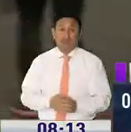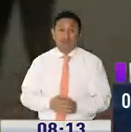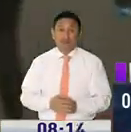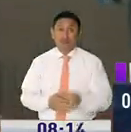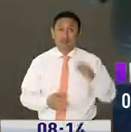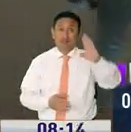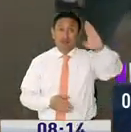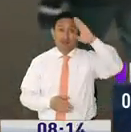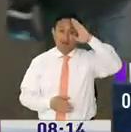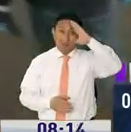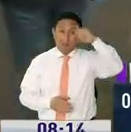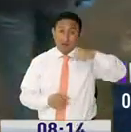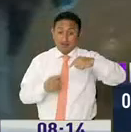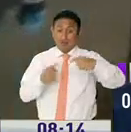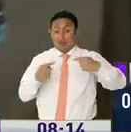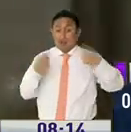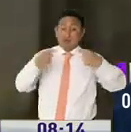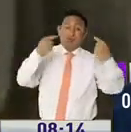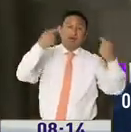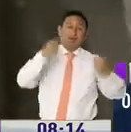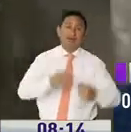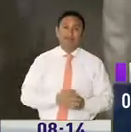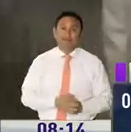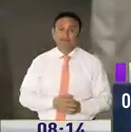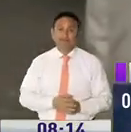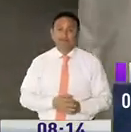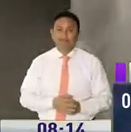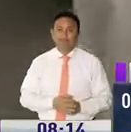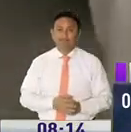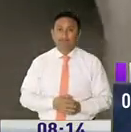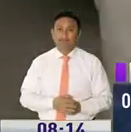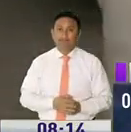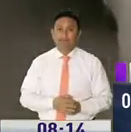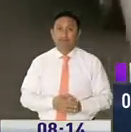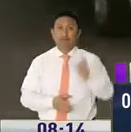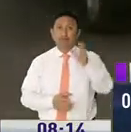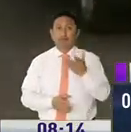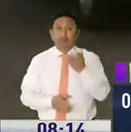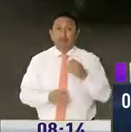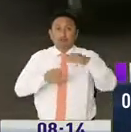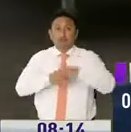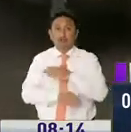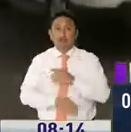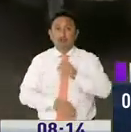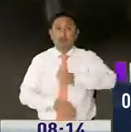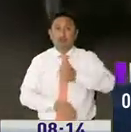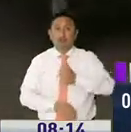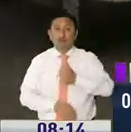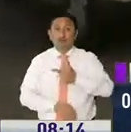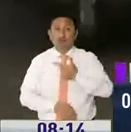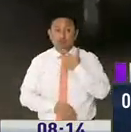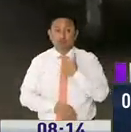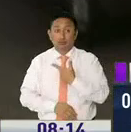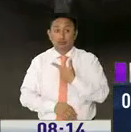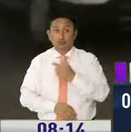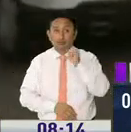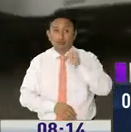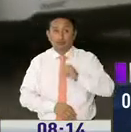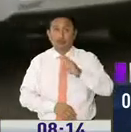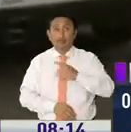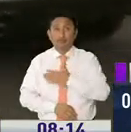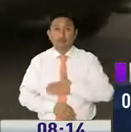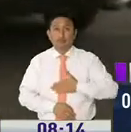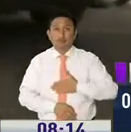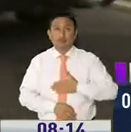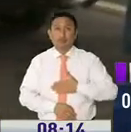fuerza pública, las autoridades y también los comerciantes, quienes de todas maneras quieren entrar, y algunos que sí, al parecer, se logra, tomen conciencia,